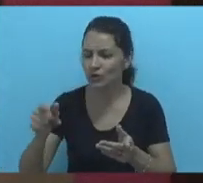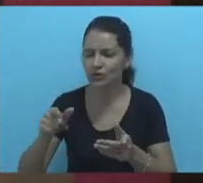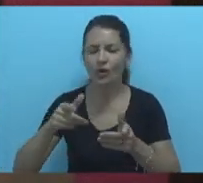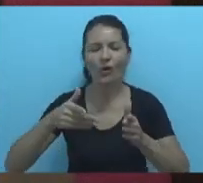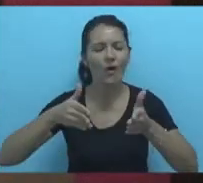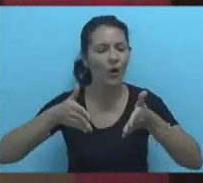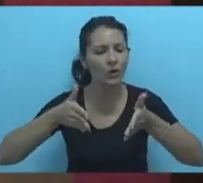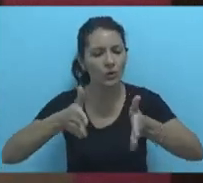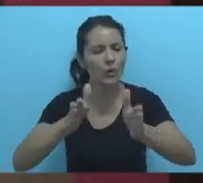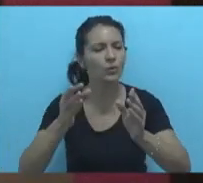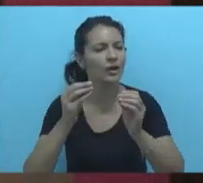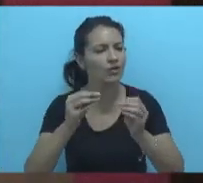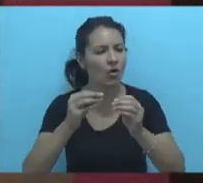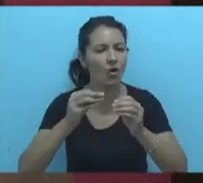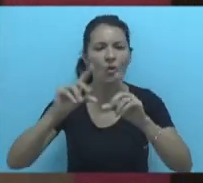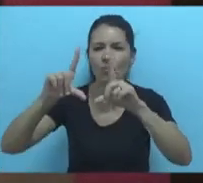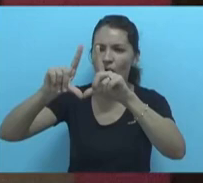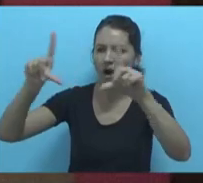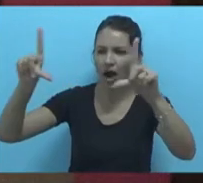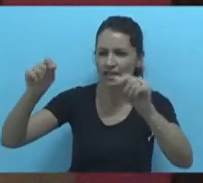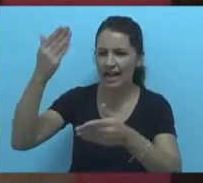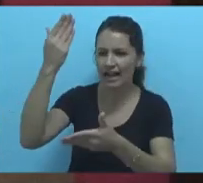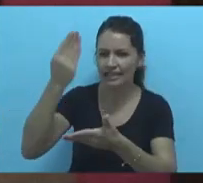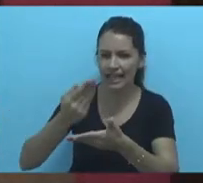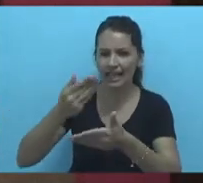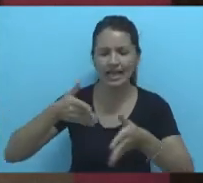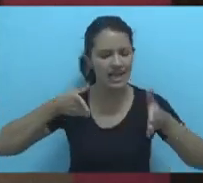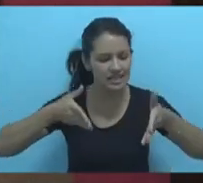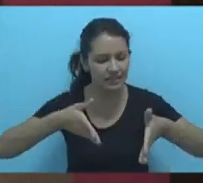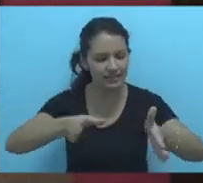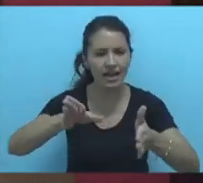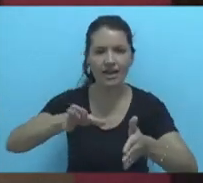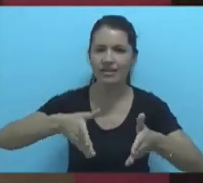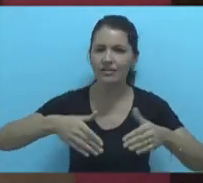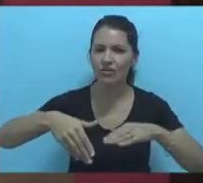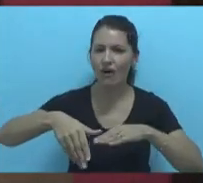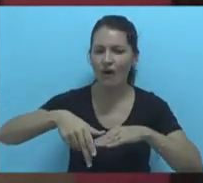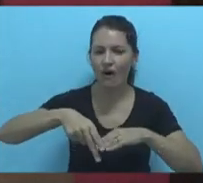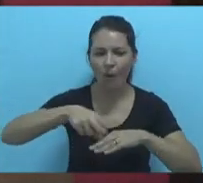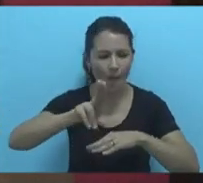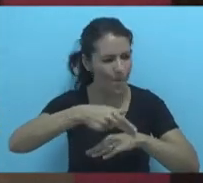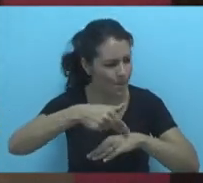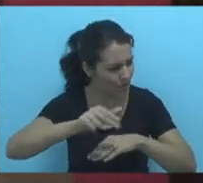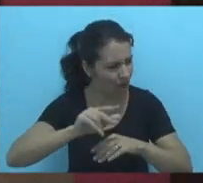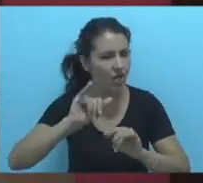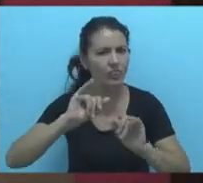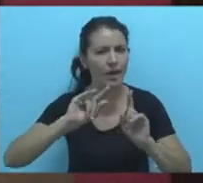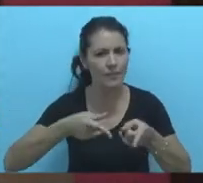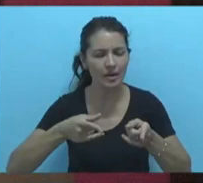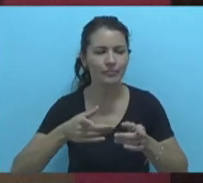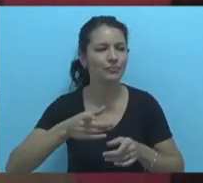se encuentran las señales de tránsito, las verticales y las horizontales. Nosotros tenemos, todos los diputados que estamos